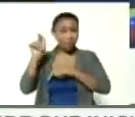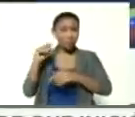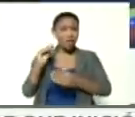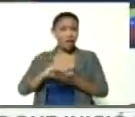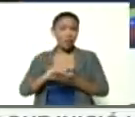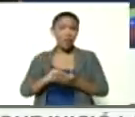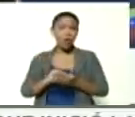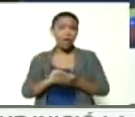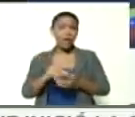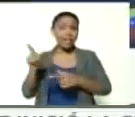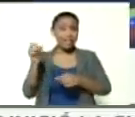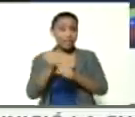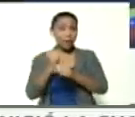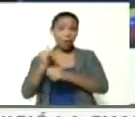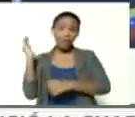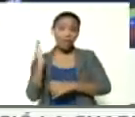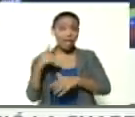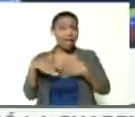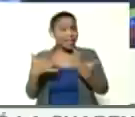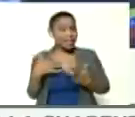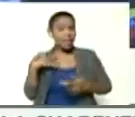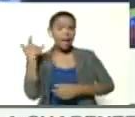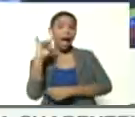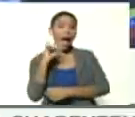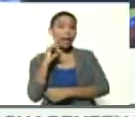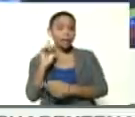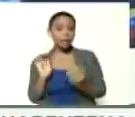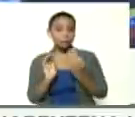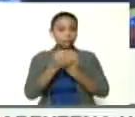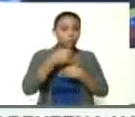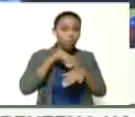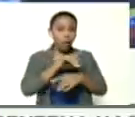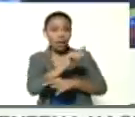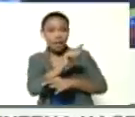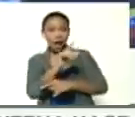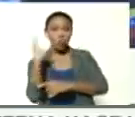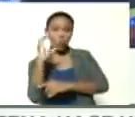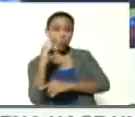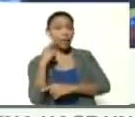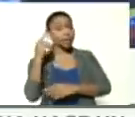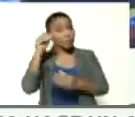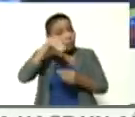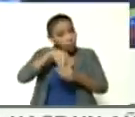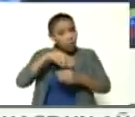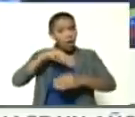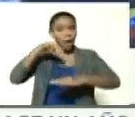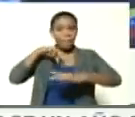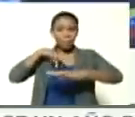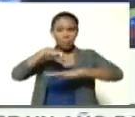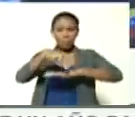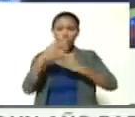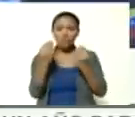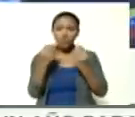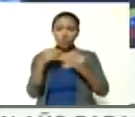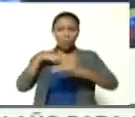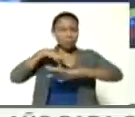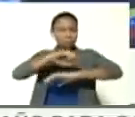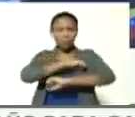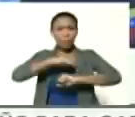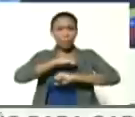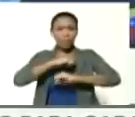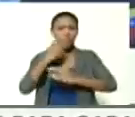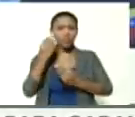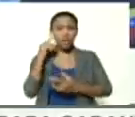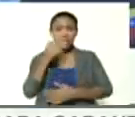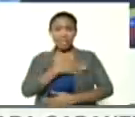operación venía y que se tienen que ir a refugiarse en Colombia, bueno, minaron el territorio. Y pretenden volver y no van a